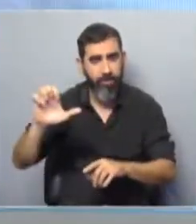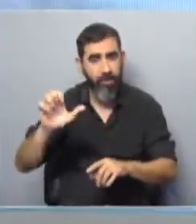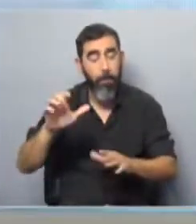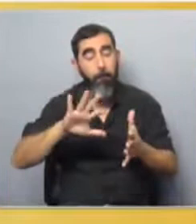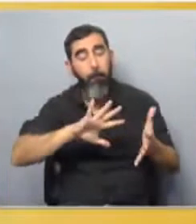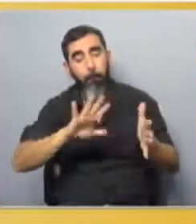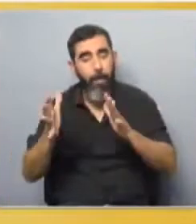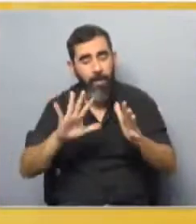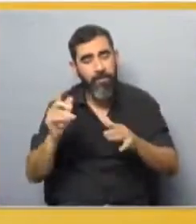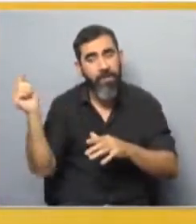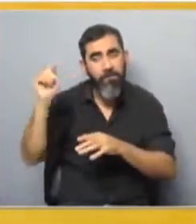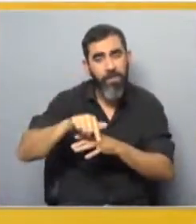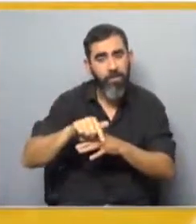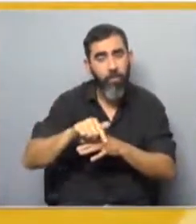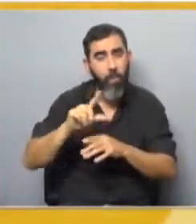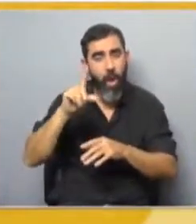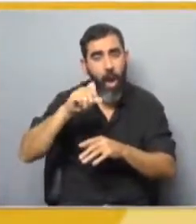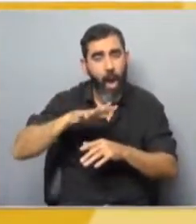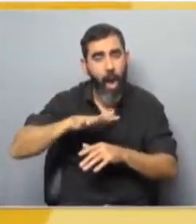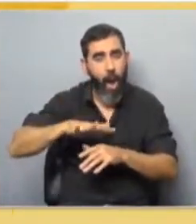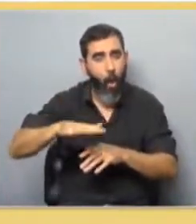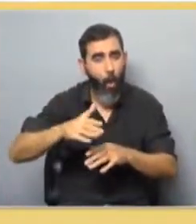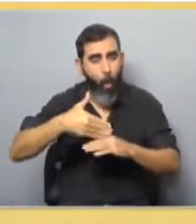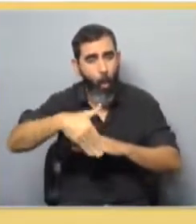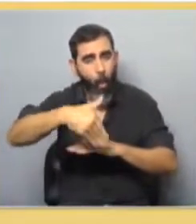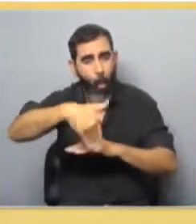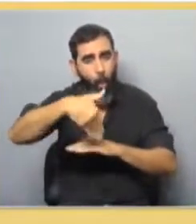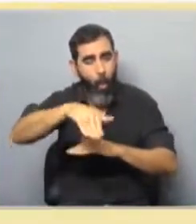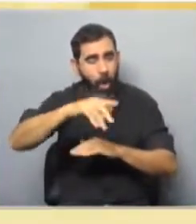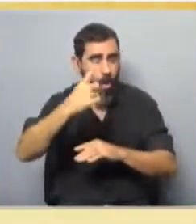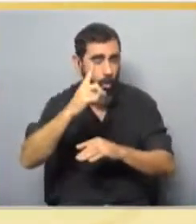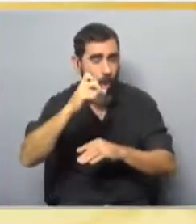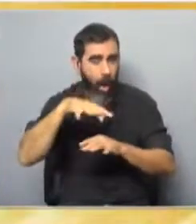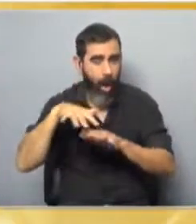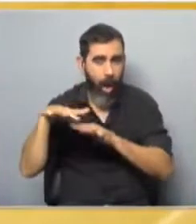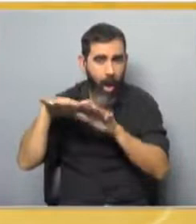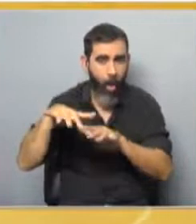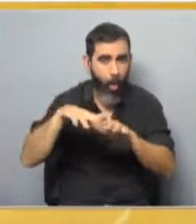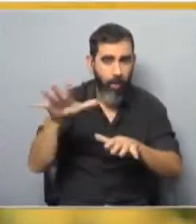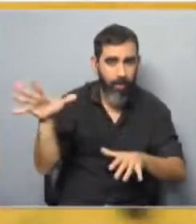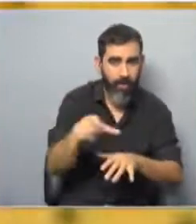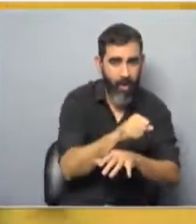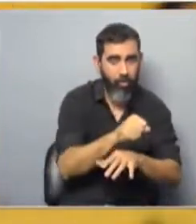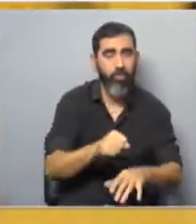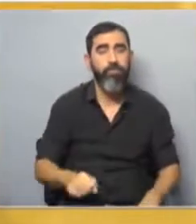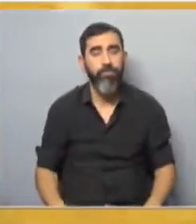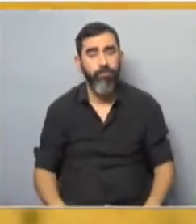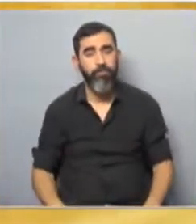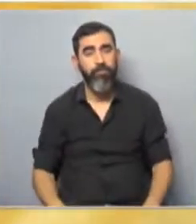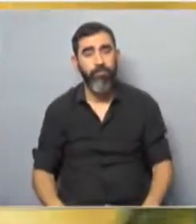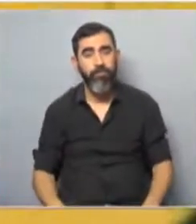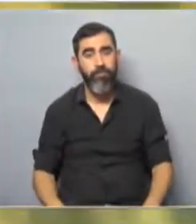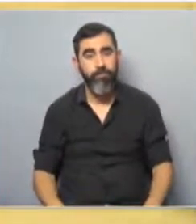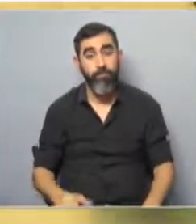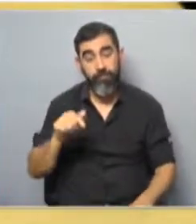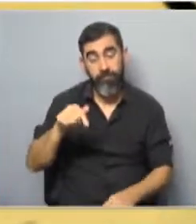habría venido por medio de las aguas de lastre. Es uno de los principales vectores de introducción de estos organismos marinos, y en este caso